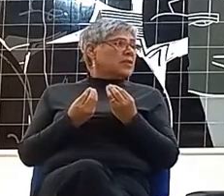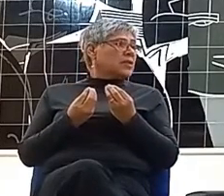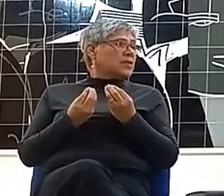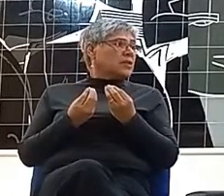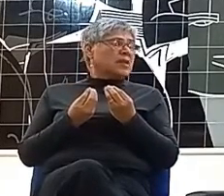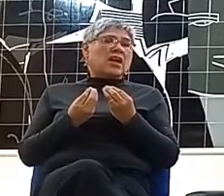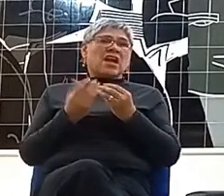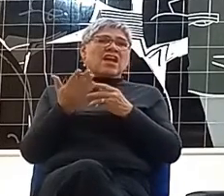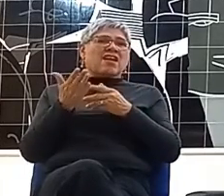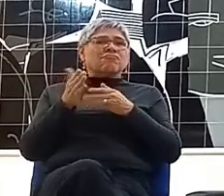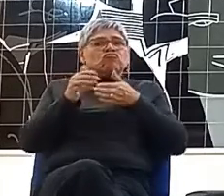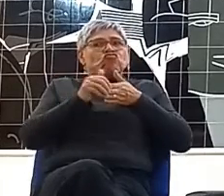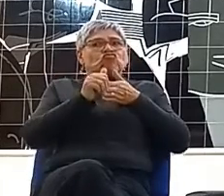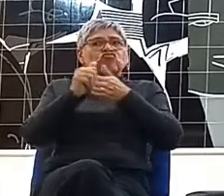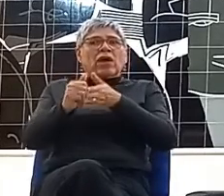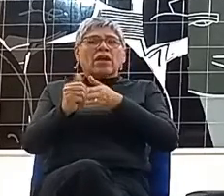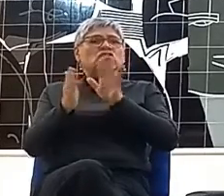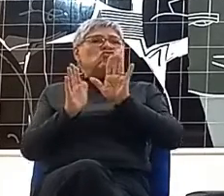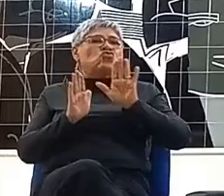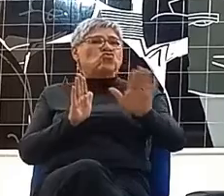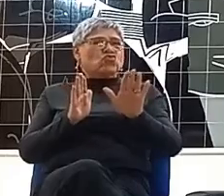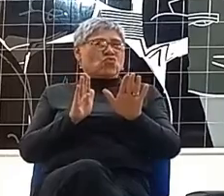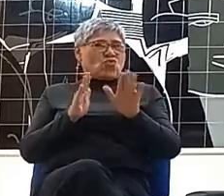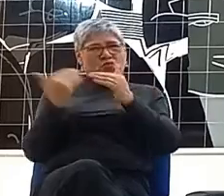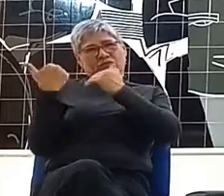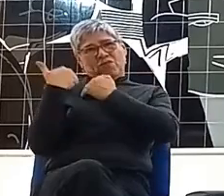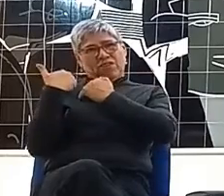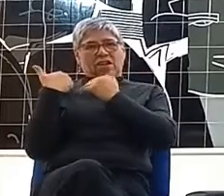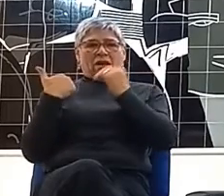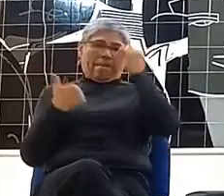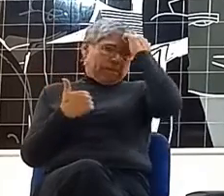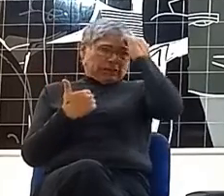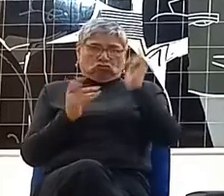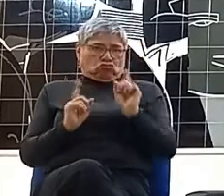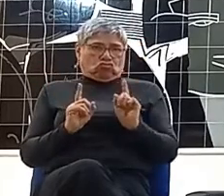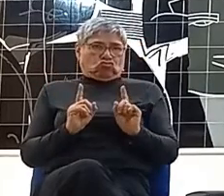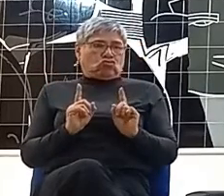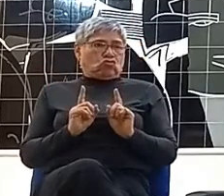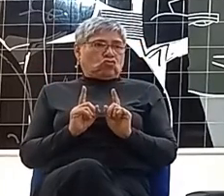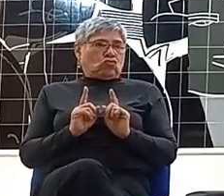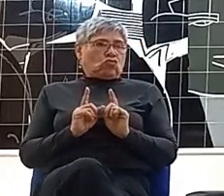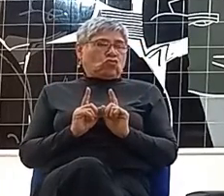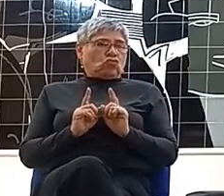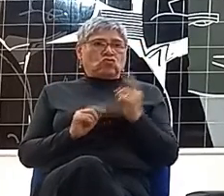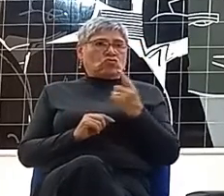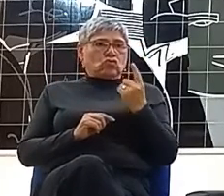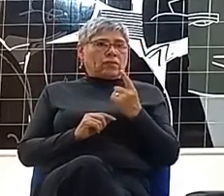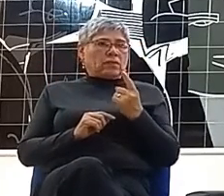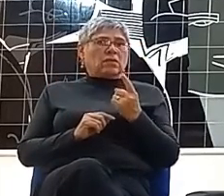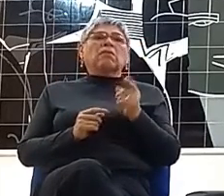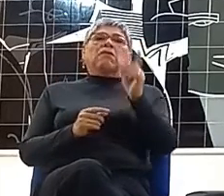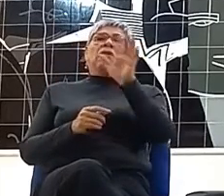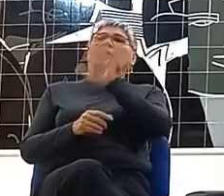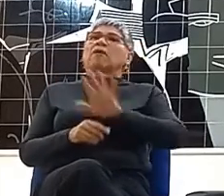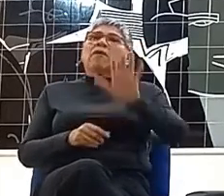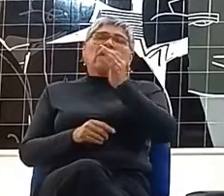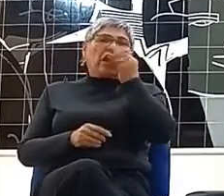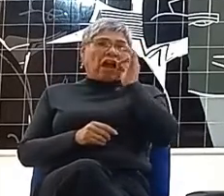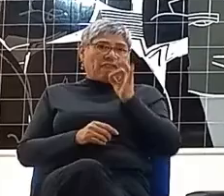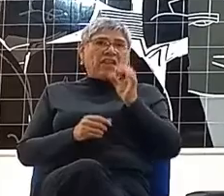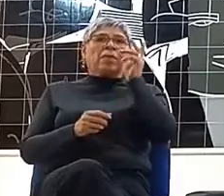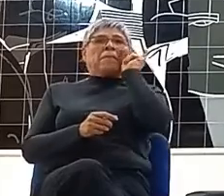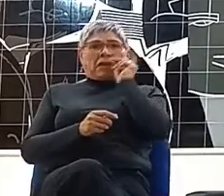historia, el papel que han tenido no solo maestros, que Pereira y el Eje Cafetero los